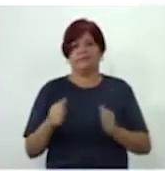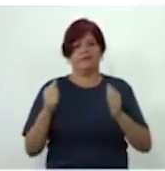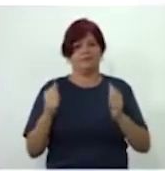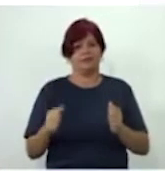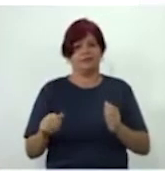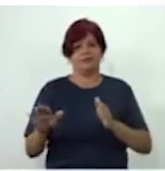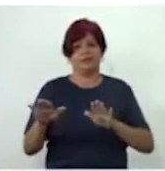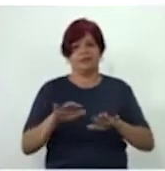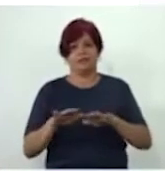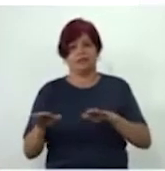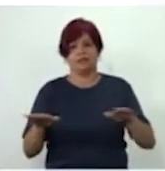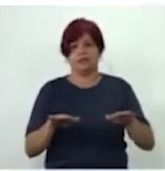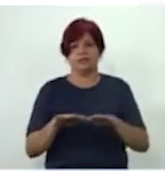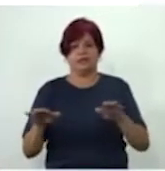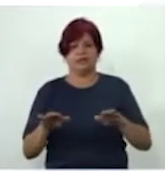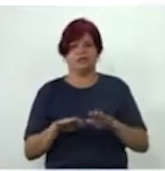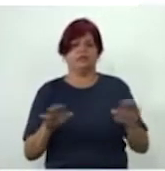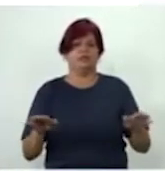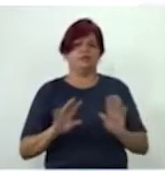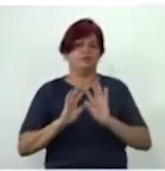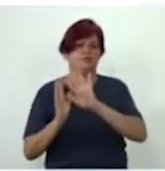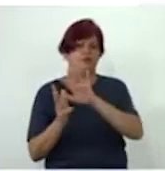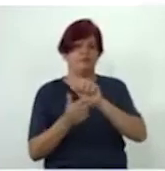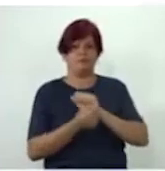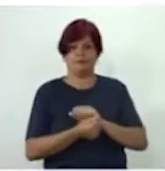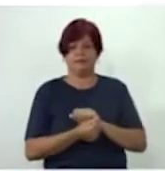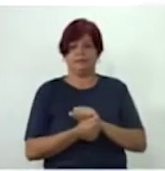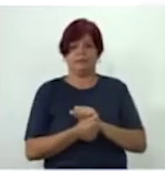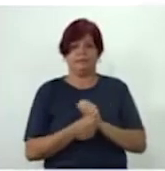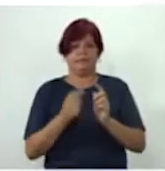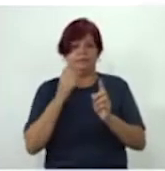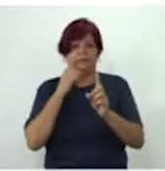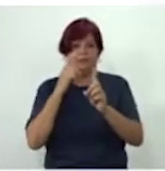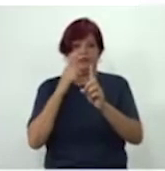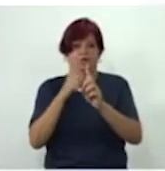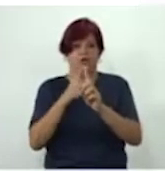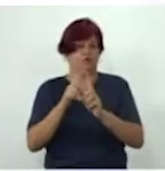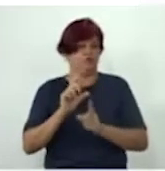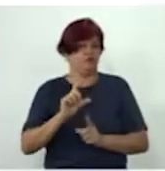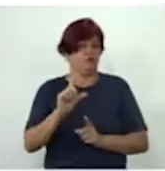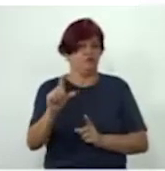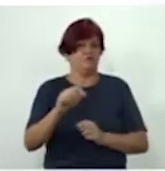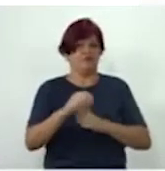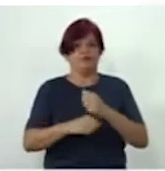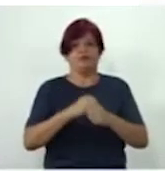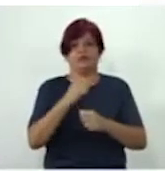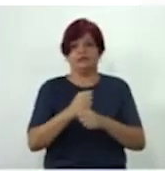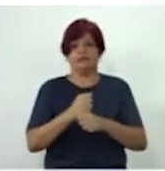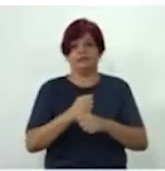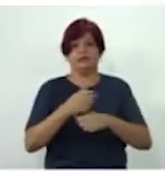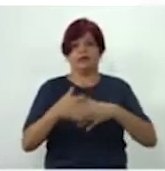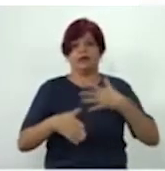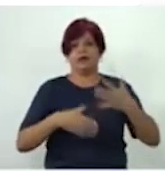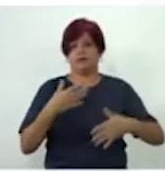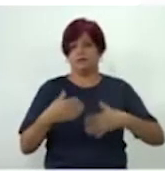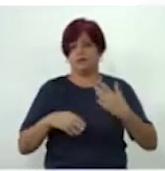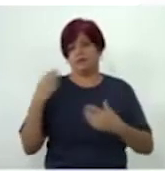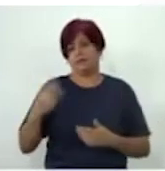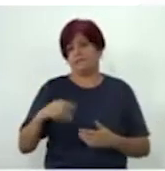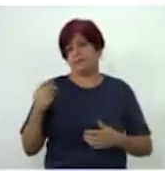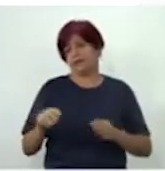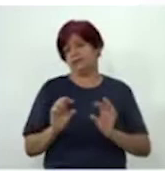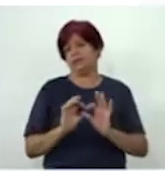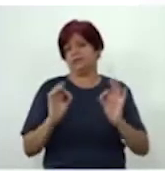equilibrio del ecosistema. Y el objetivo final, realizar actividades prácticas sencillas,